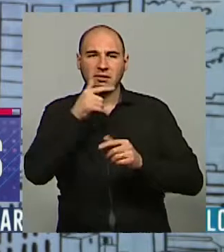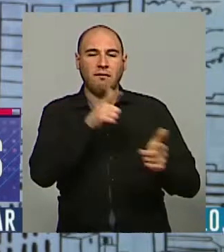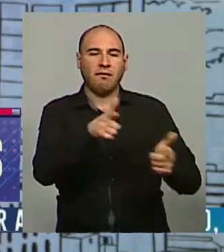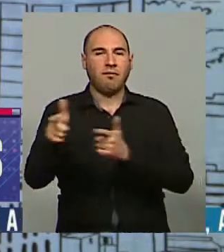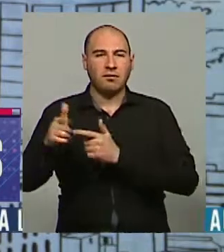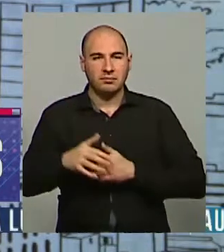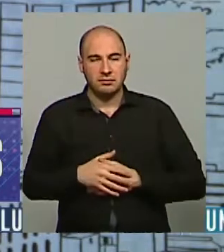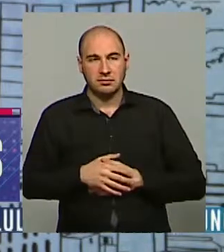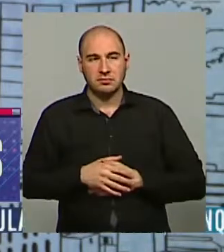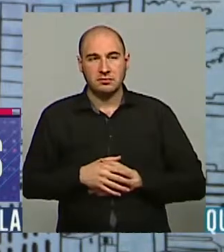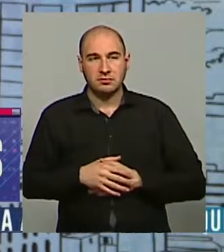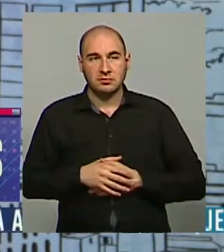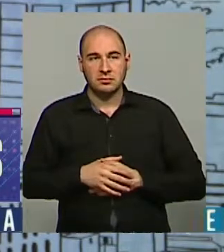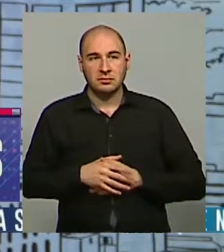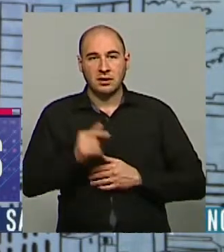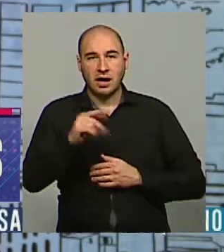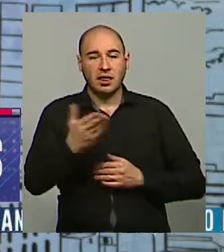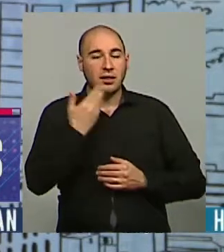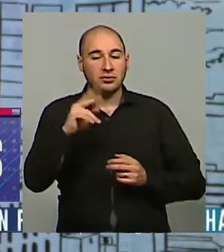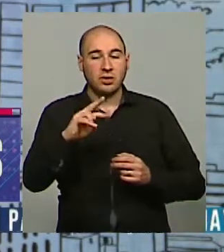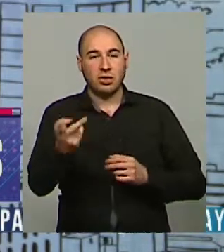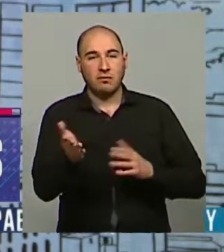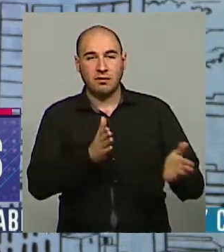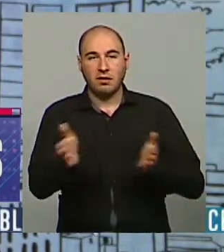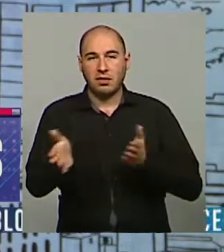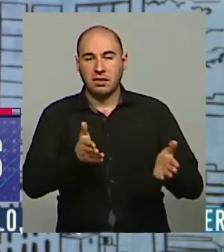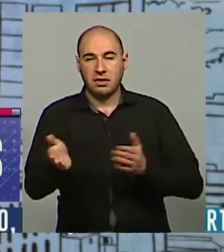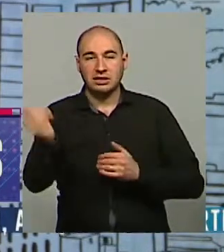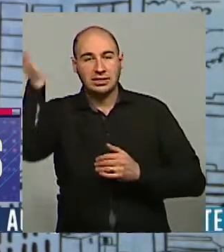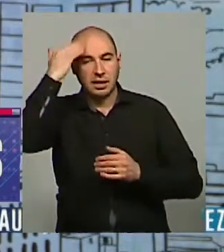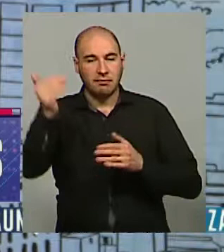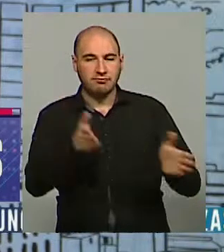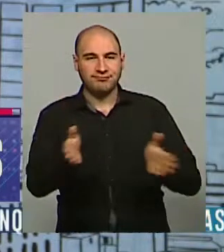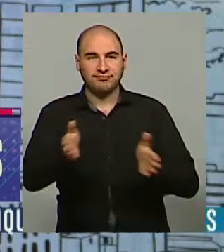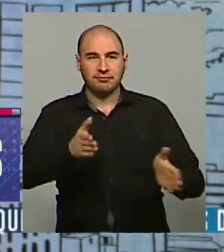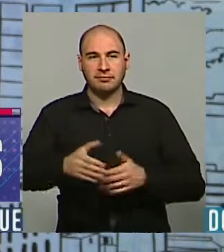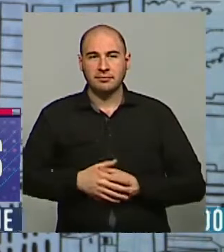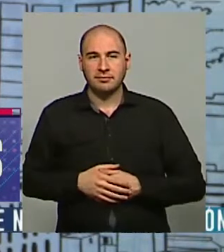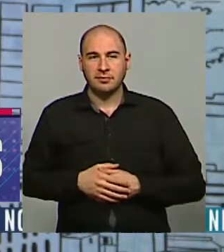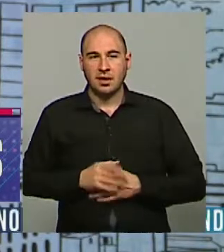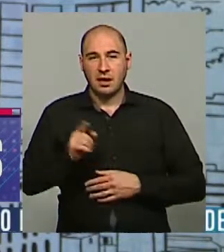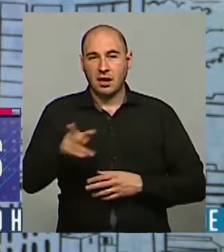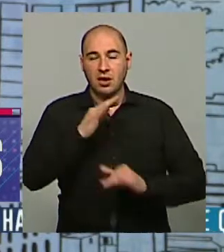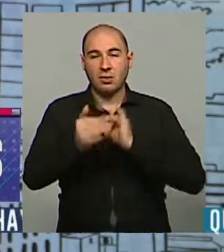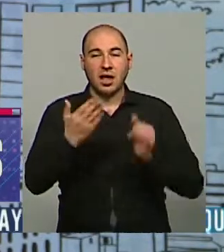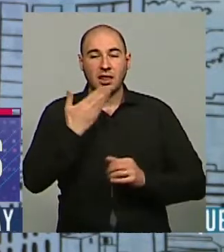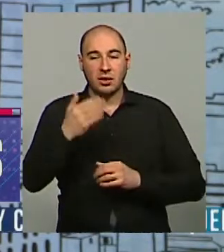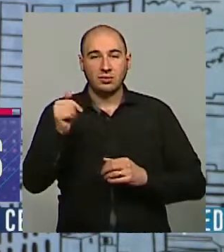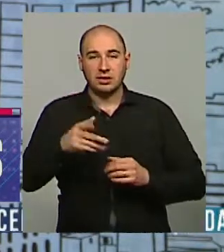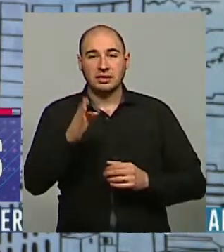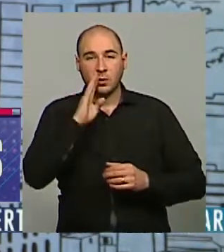masacre. Y obviamente se ve un doble discurso además de Trump, donde él dice que su discurso une a